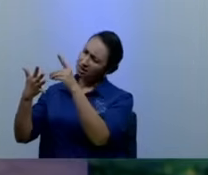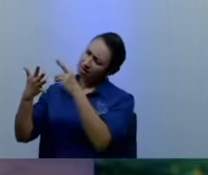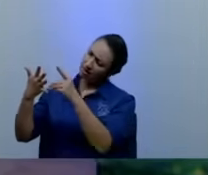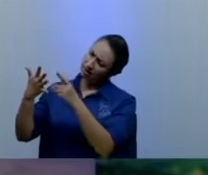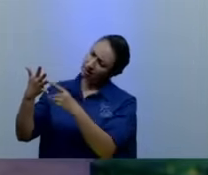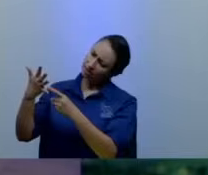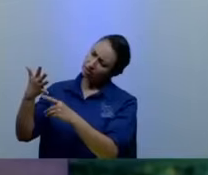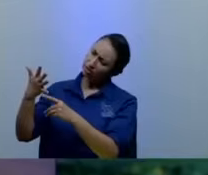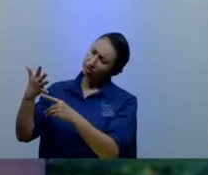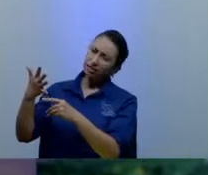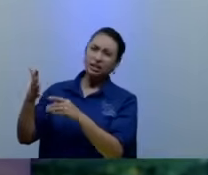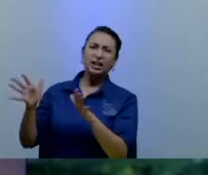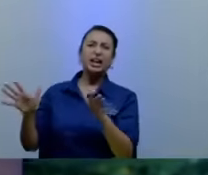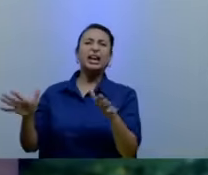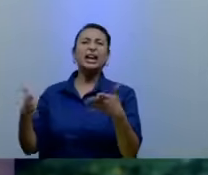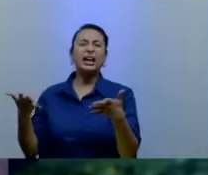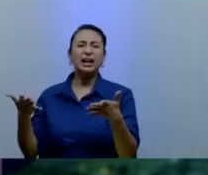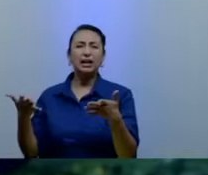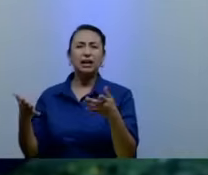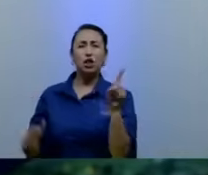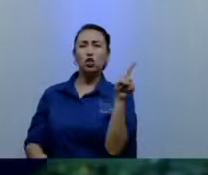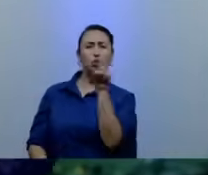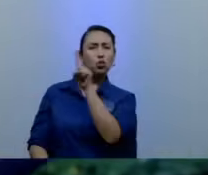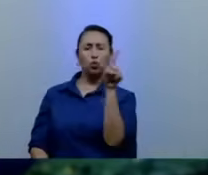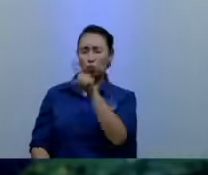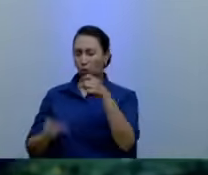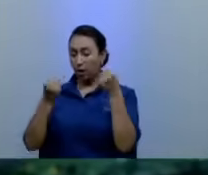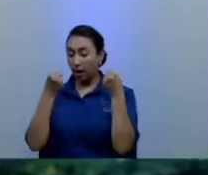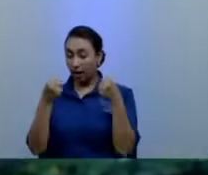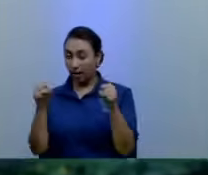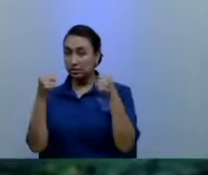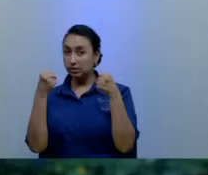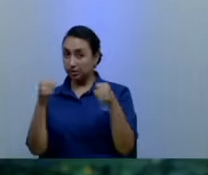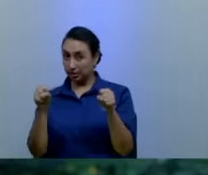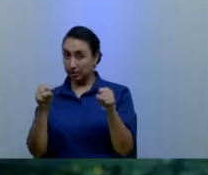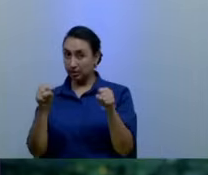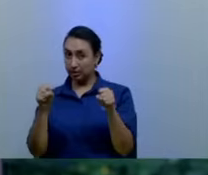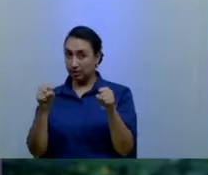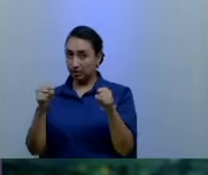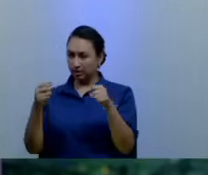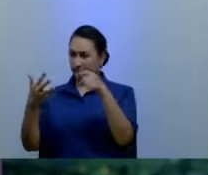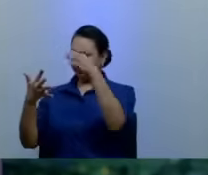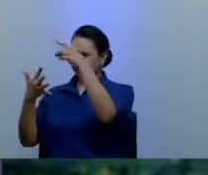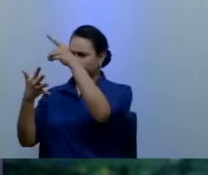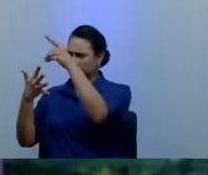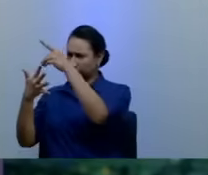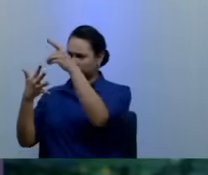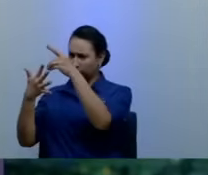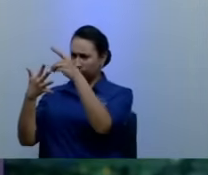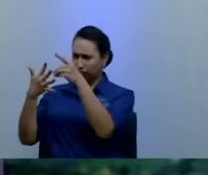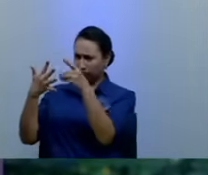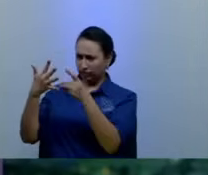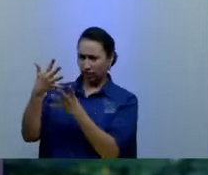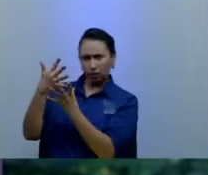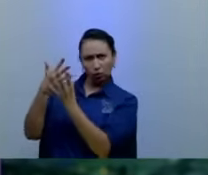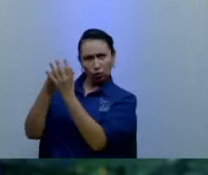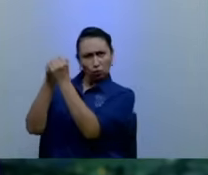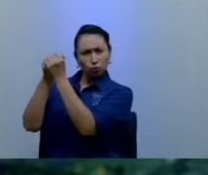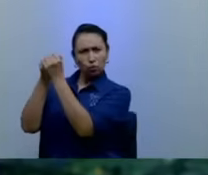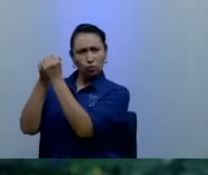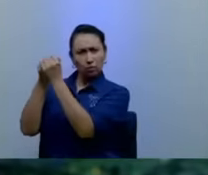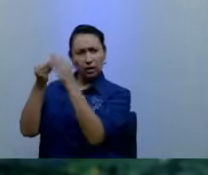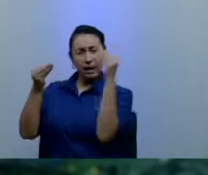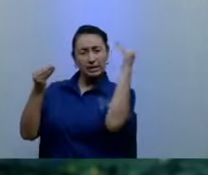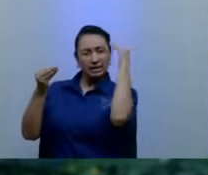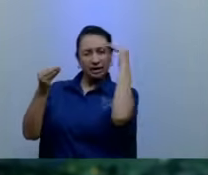que idolatrar es lo que no es, pero cuando juntamos los síntomas de lo que puede ser la